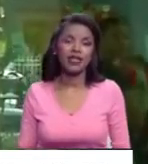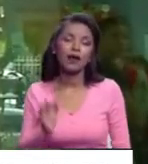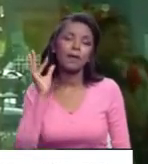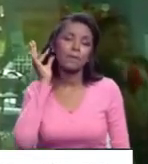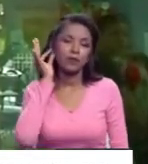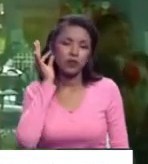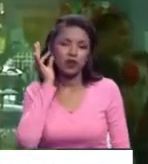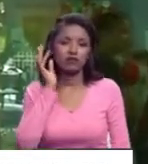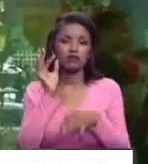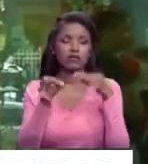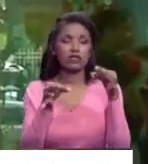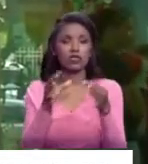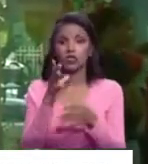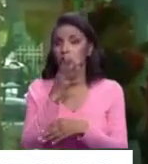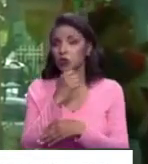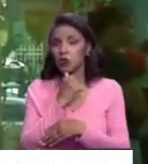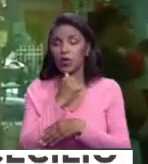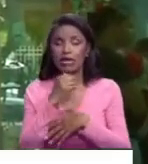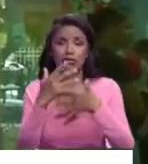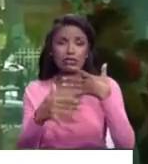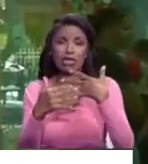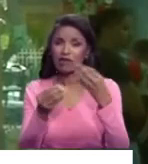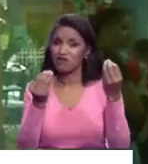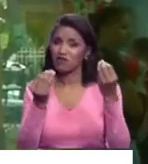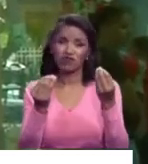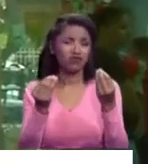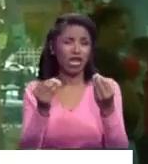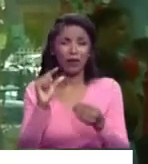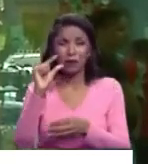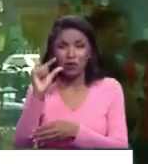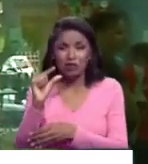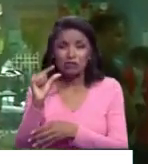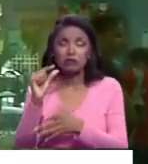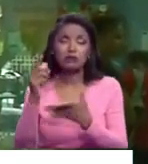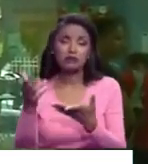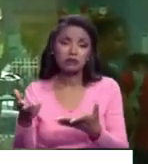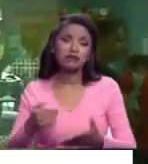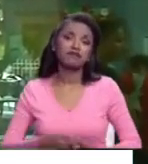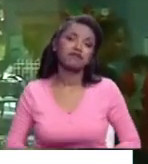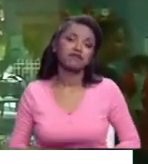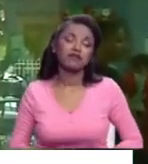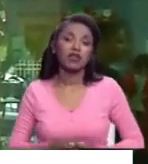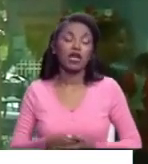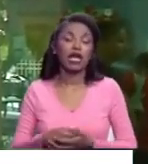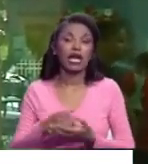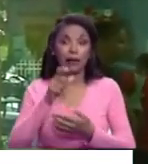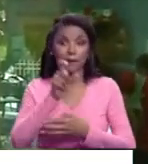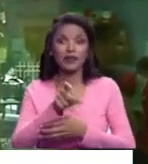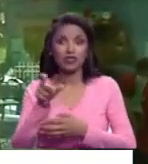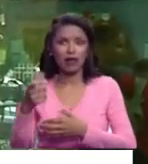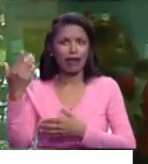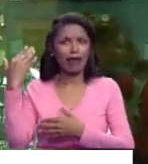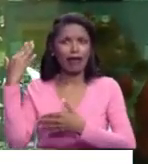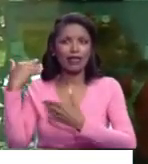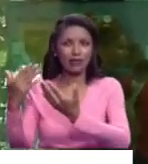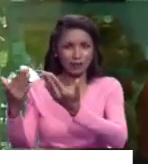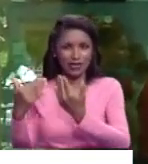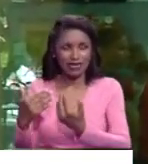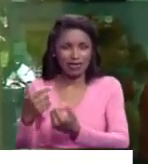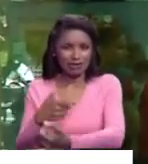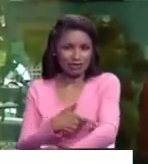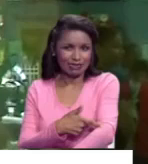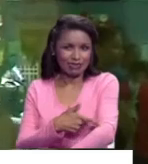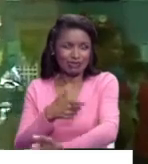un desabastecimiento de unidades de sangre, ya que más que nada los donantes voluntarios,